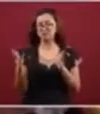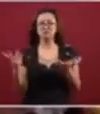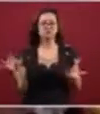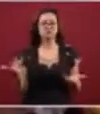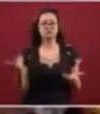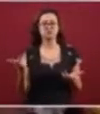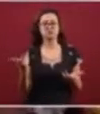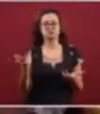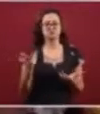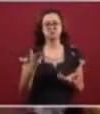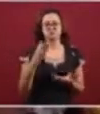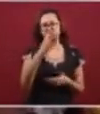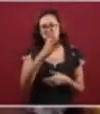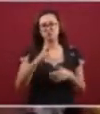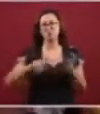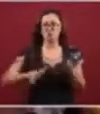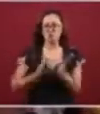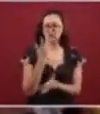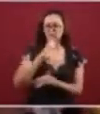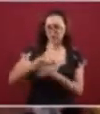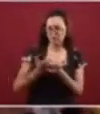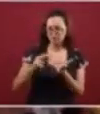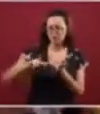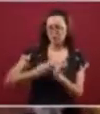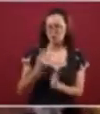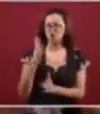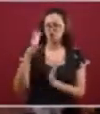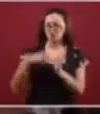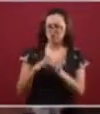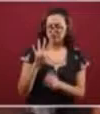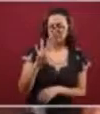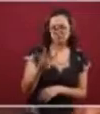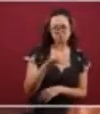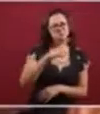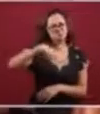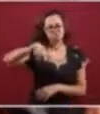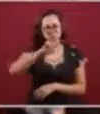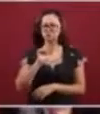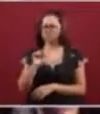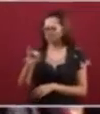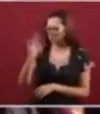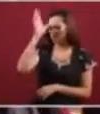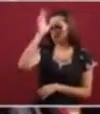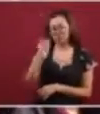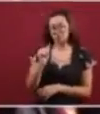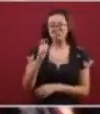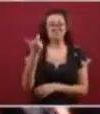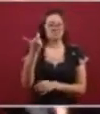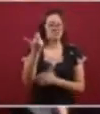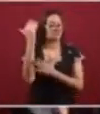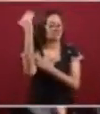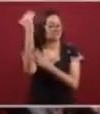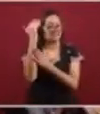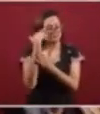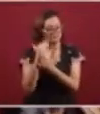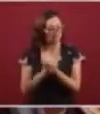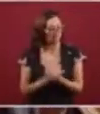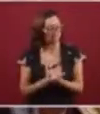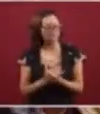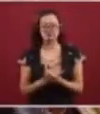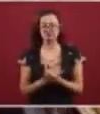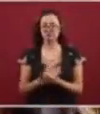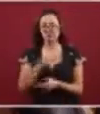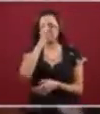recibieron un par de licitaciones para renovación de contrato para 2019, aceptaron una reducción drástica, así lo mencionan, de